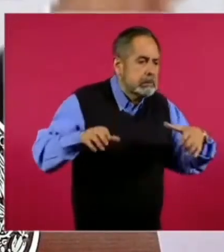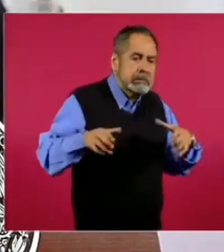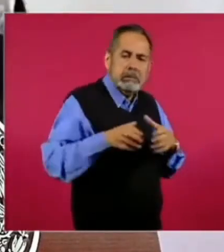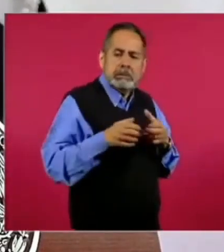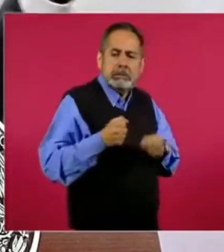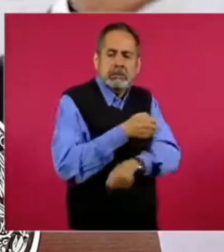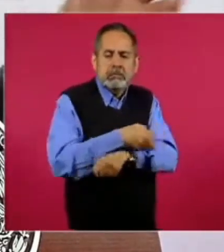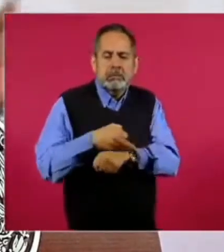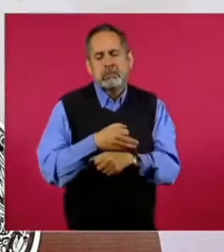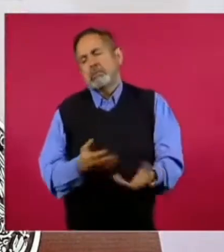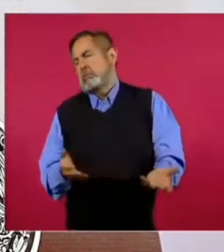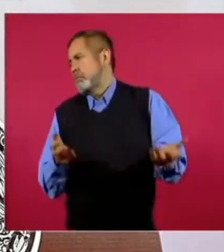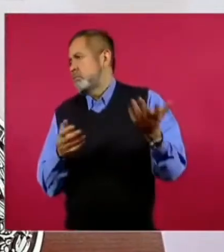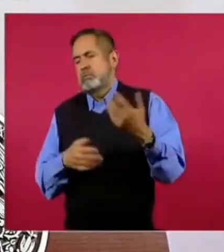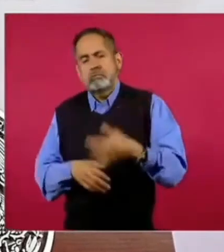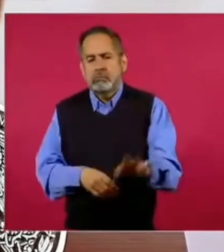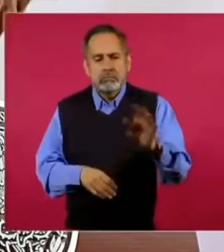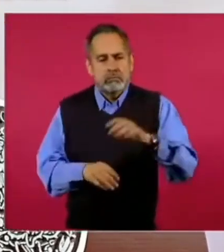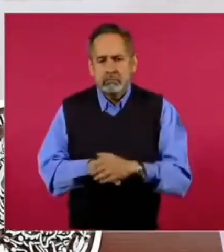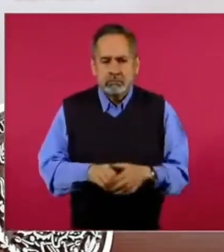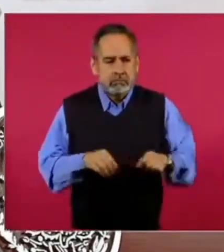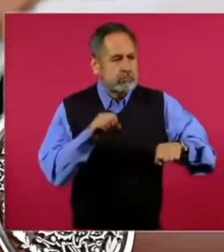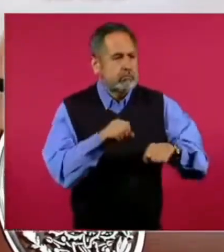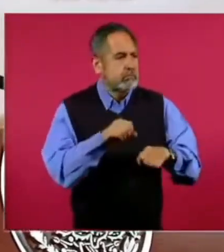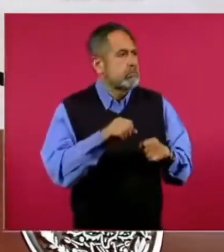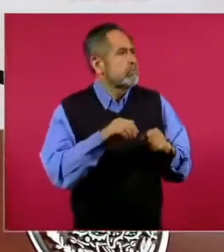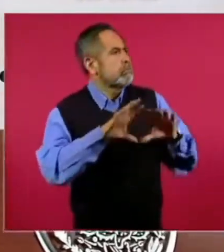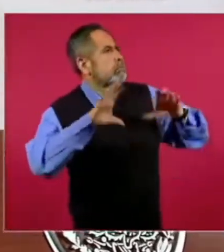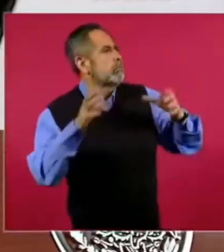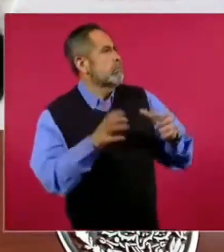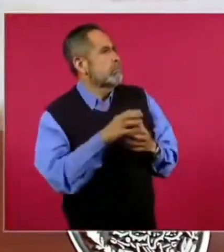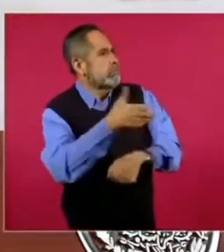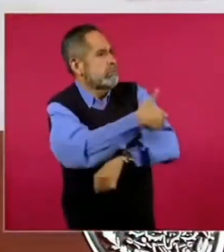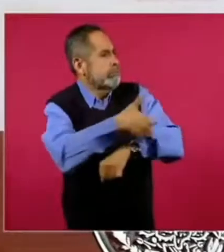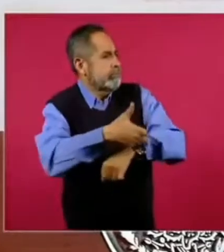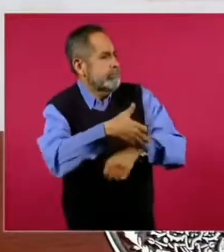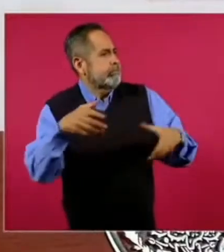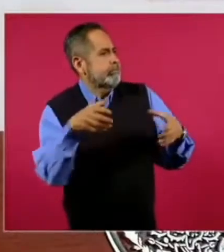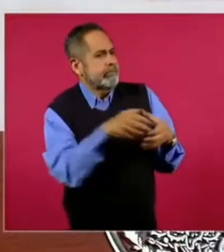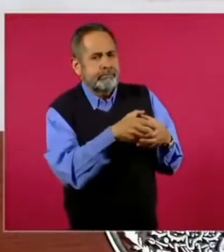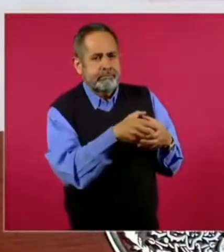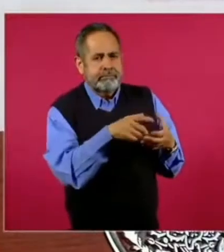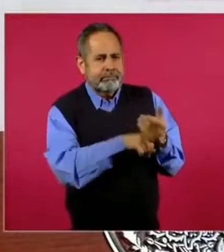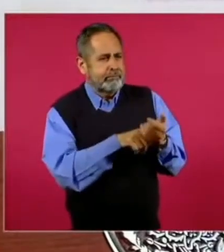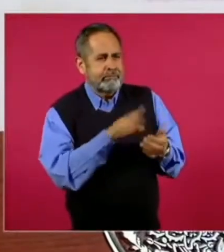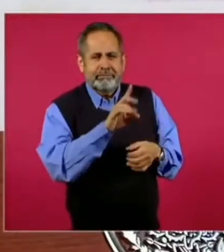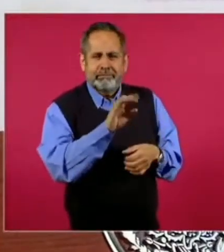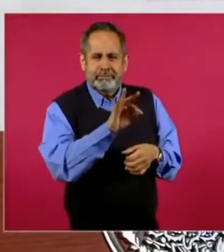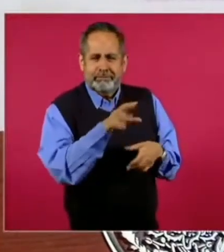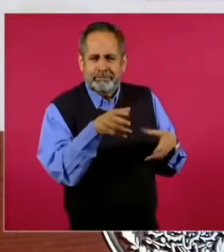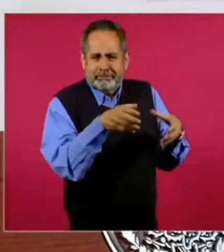Pues es el poder de la familia, ¿no? Es el DIF.